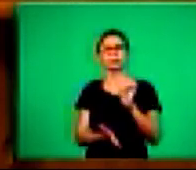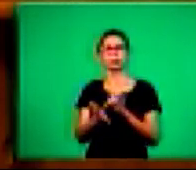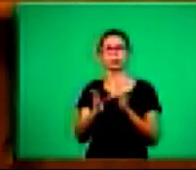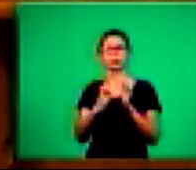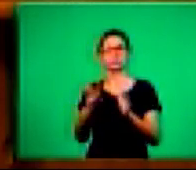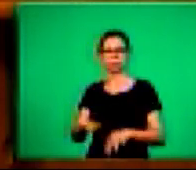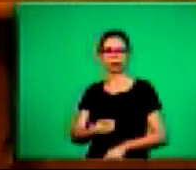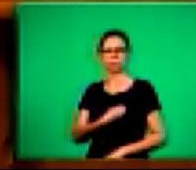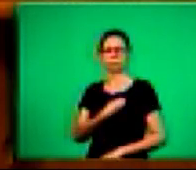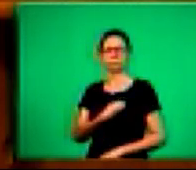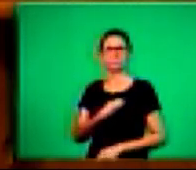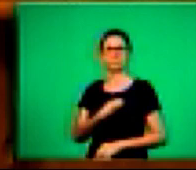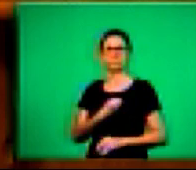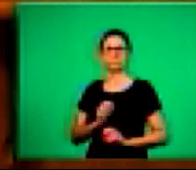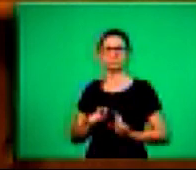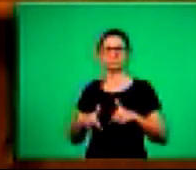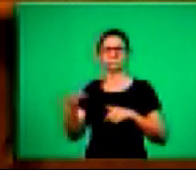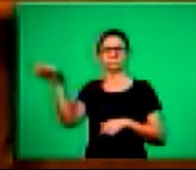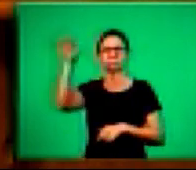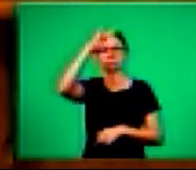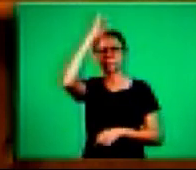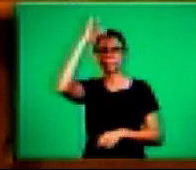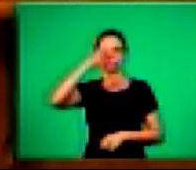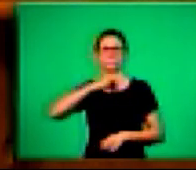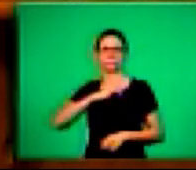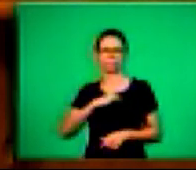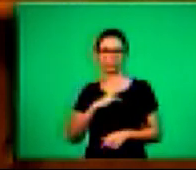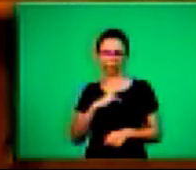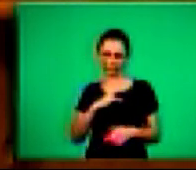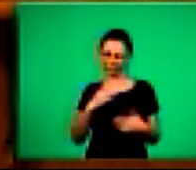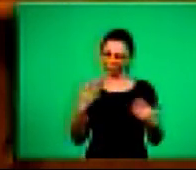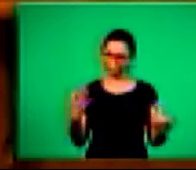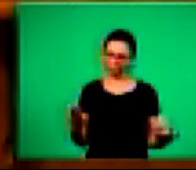que es la vida que estaba en él entonces ese entendimiento